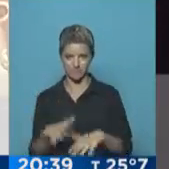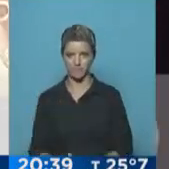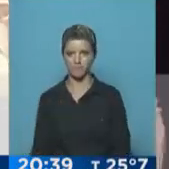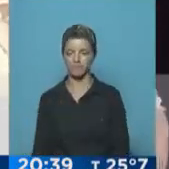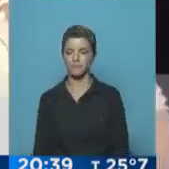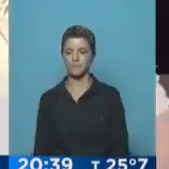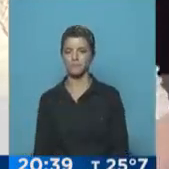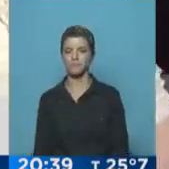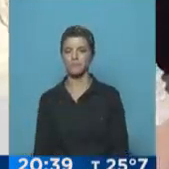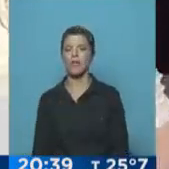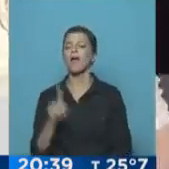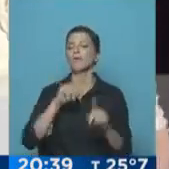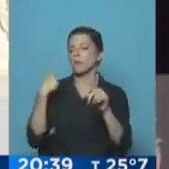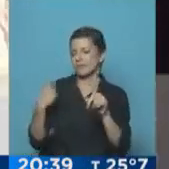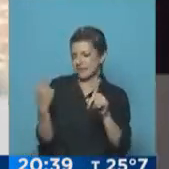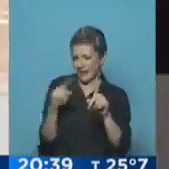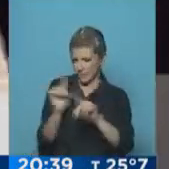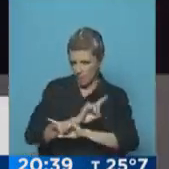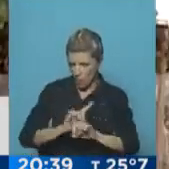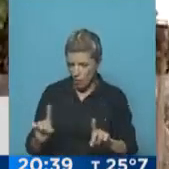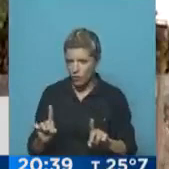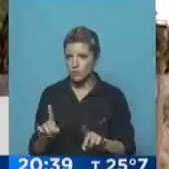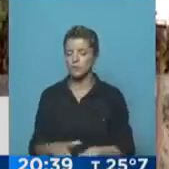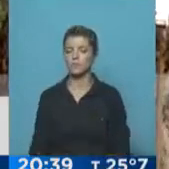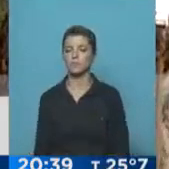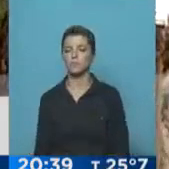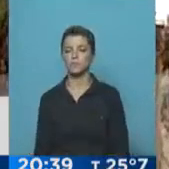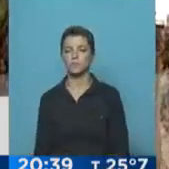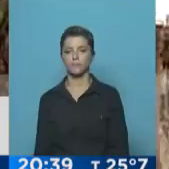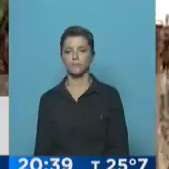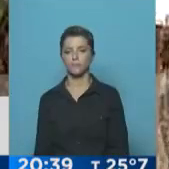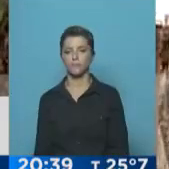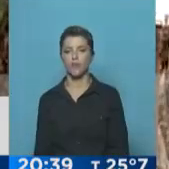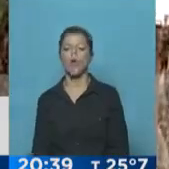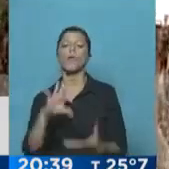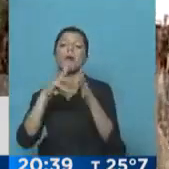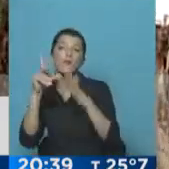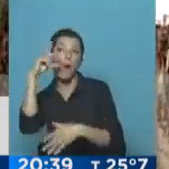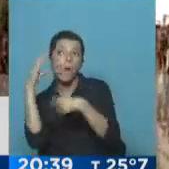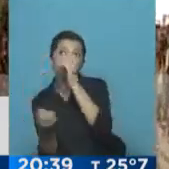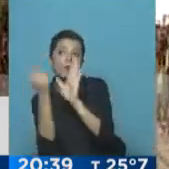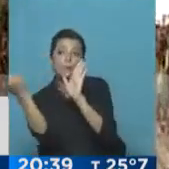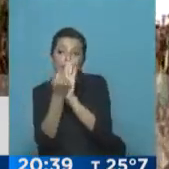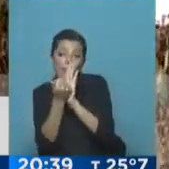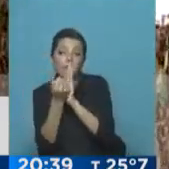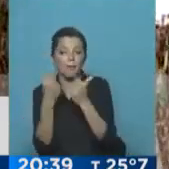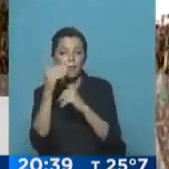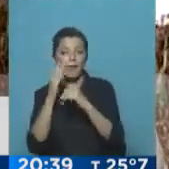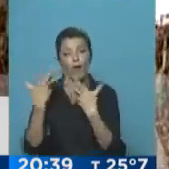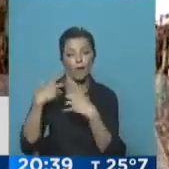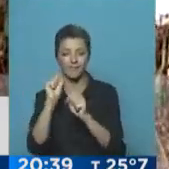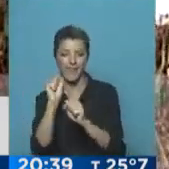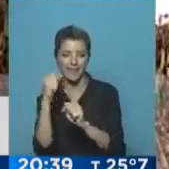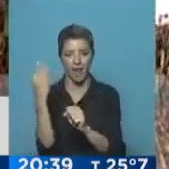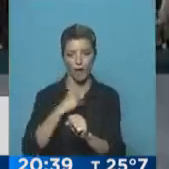no hay alquimias raras, no hay patentes de invención para construir confianza